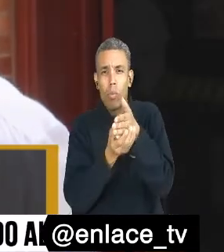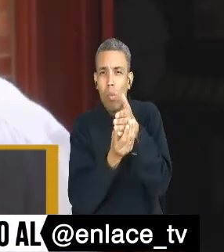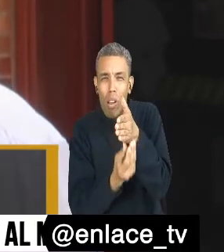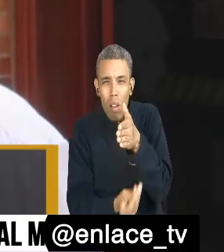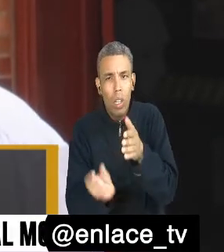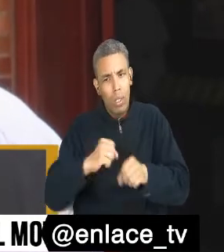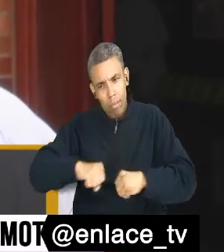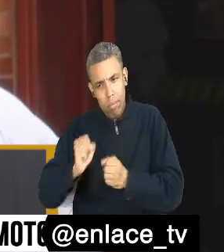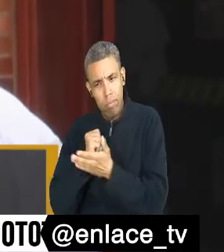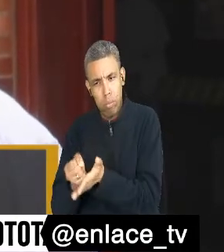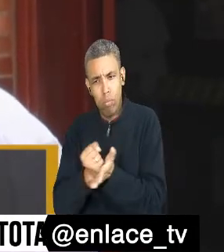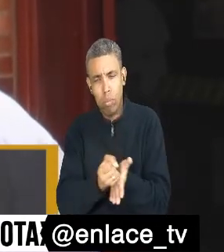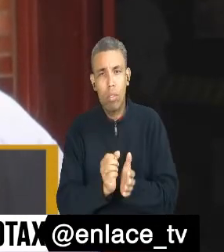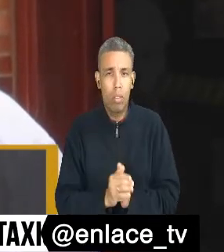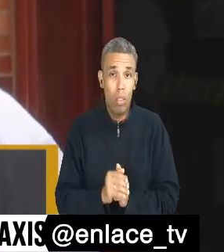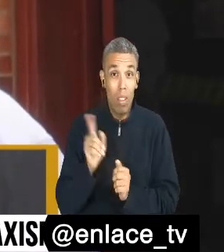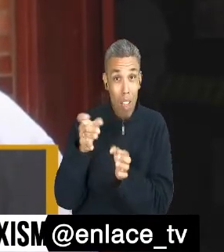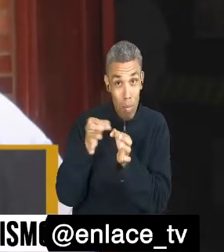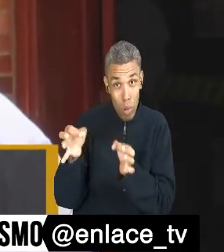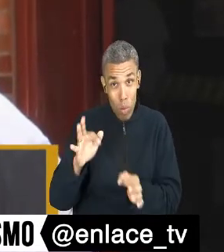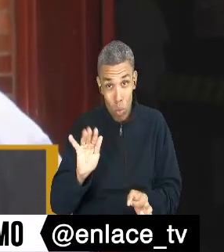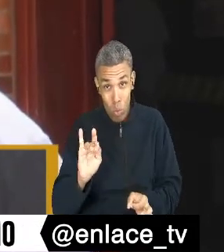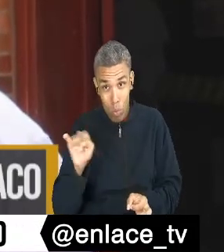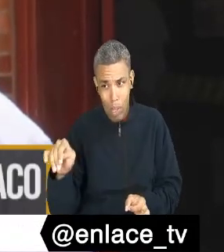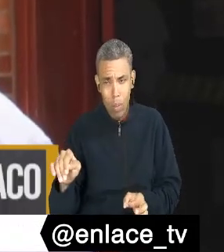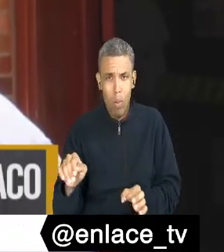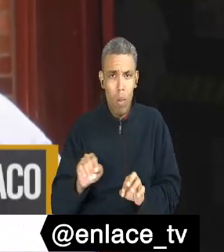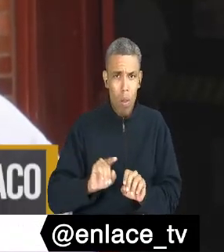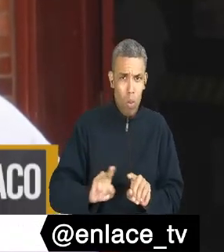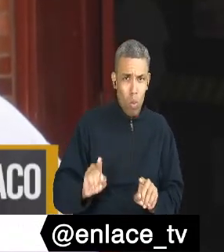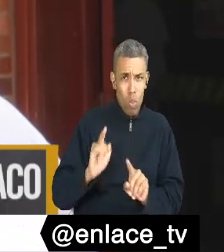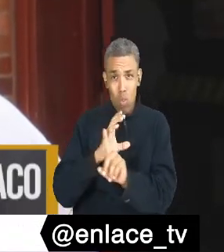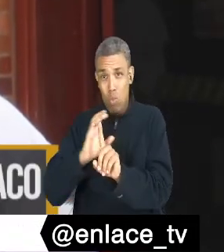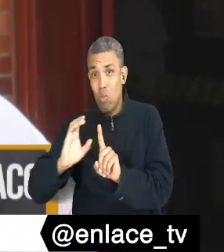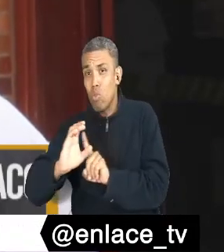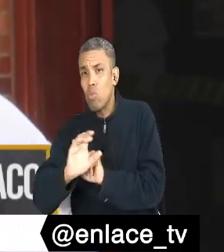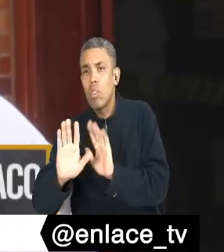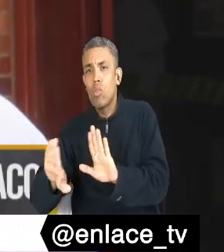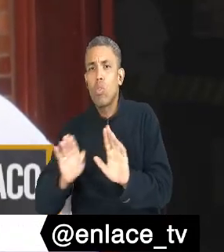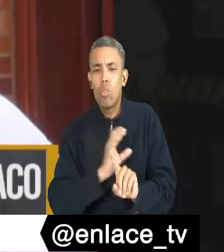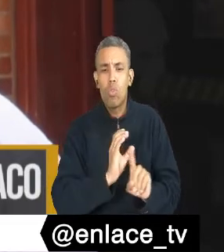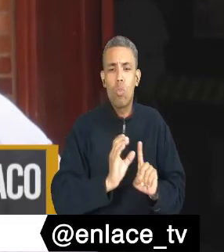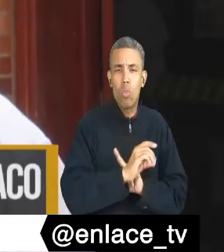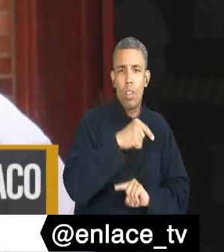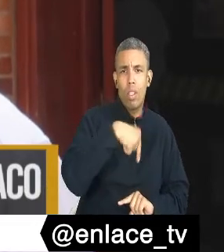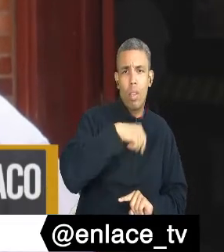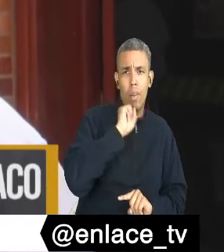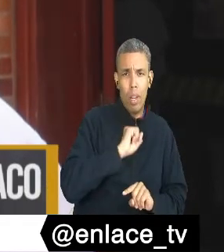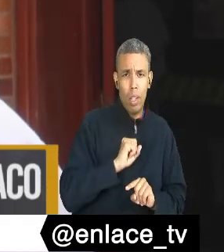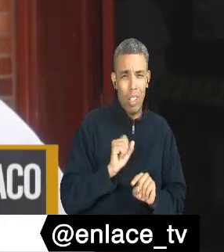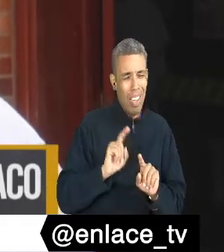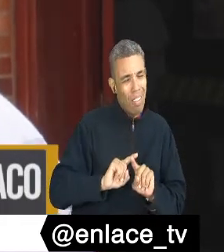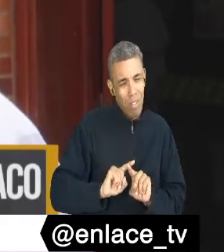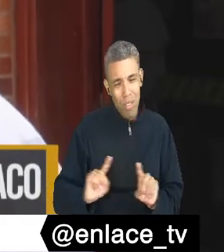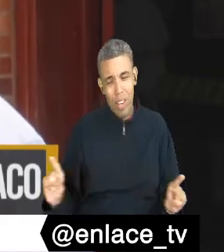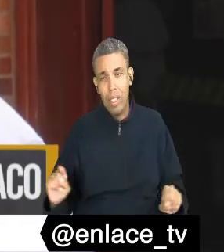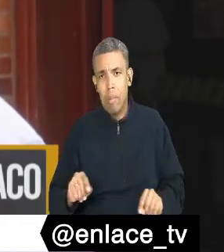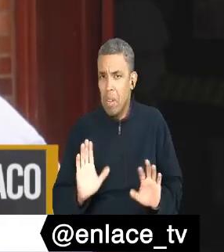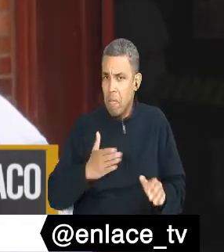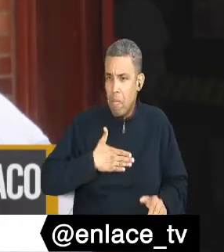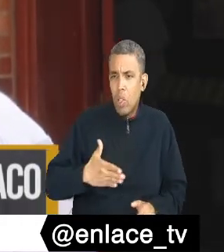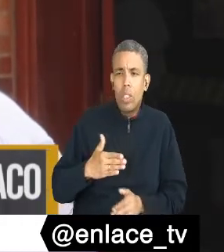cultura distinta a la nuestra totalmente, pero sobre todo uno poder llegar con un corazón dispuesto a esa tierra, donde